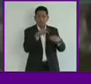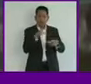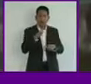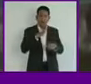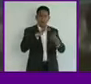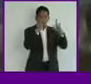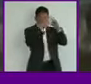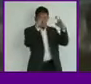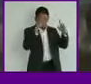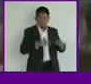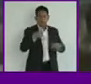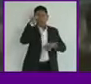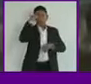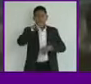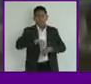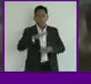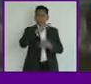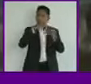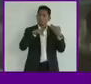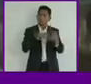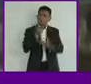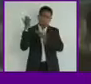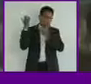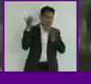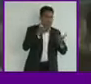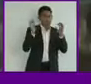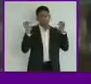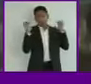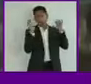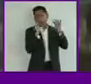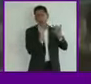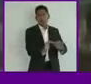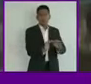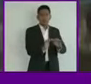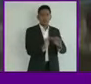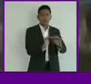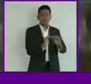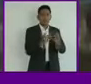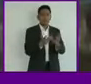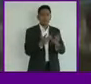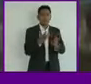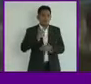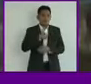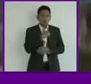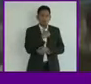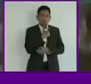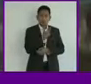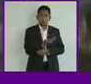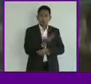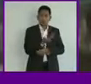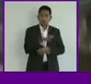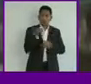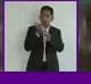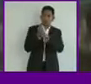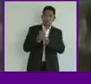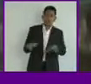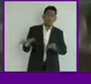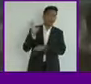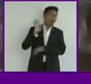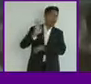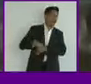sea más accesible esta, para no crear lo que mencionaban anteriormente, el tema de la desinformación, sino todo lo